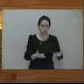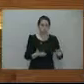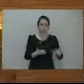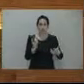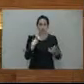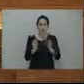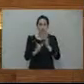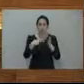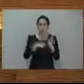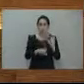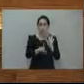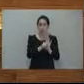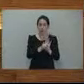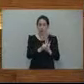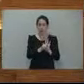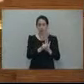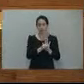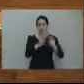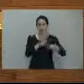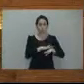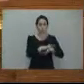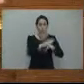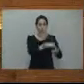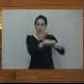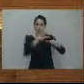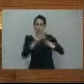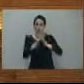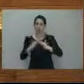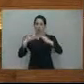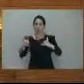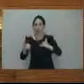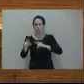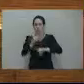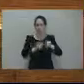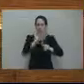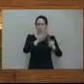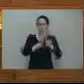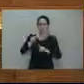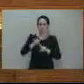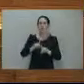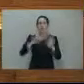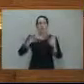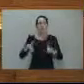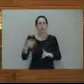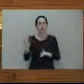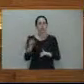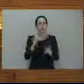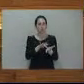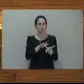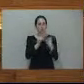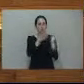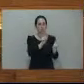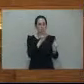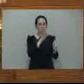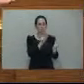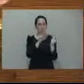ese proyecto de ley que el Gobierno trajo a la Cámara. Pero también es cierto que eso se ha suplido con diálogo y con